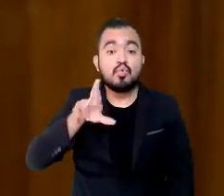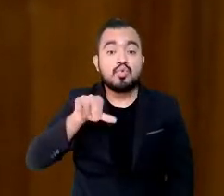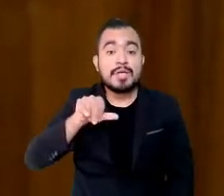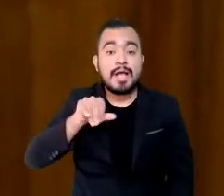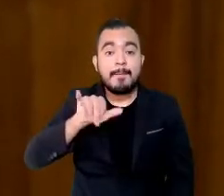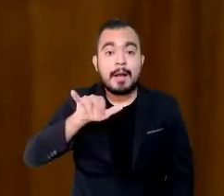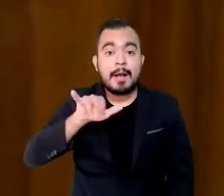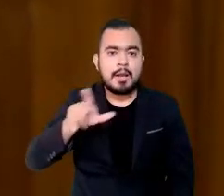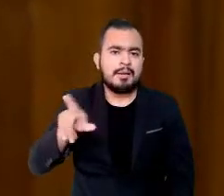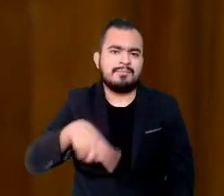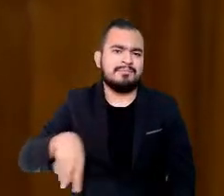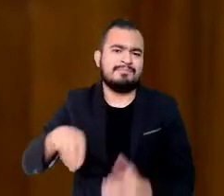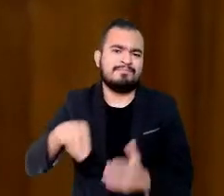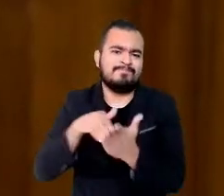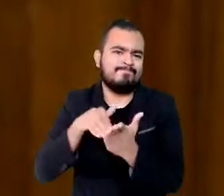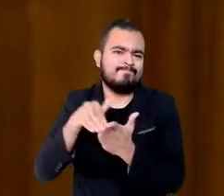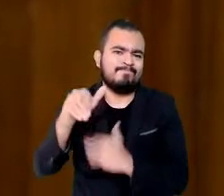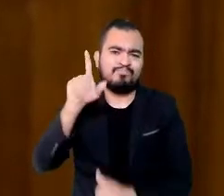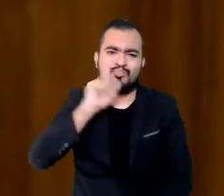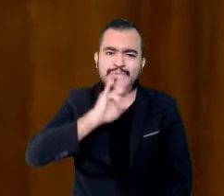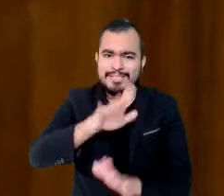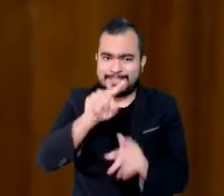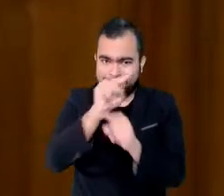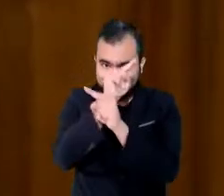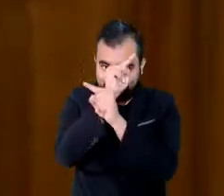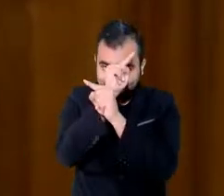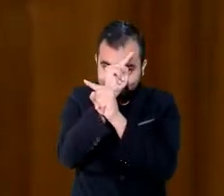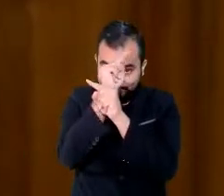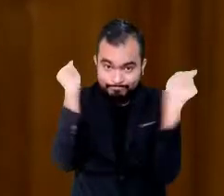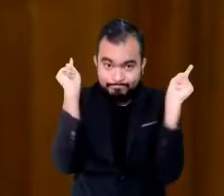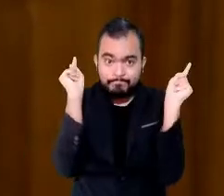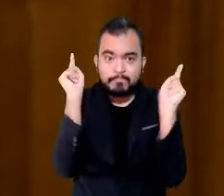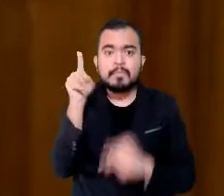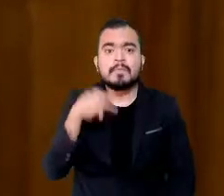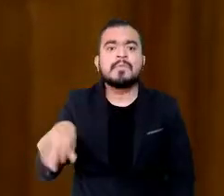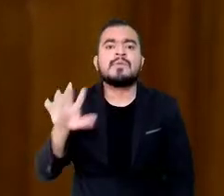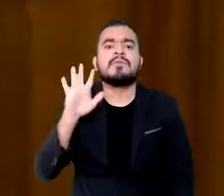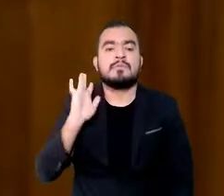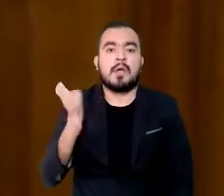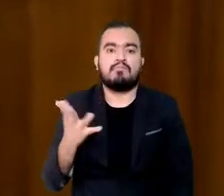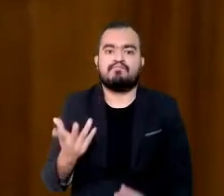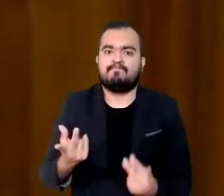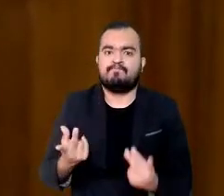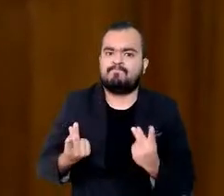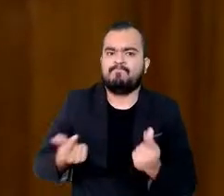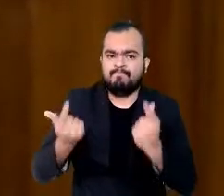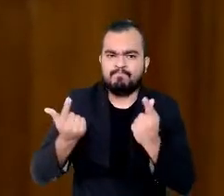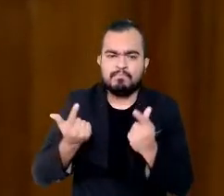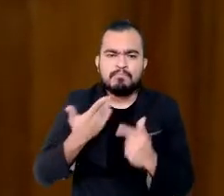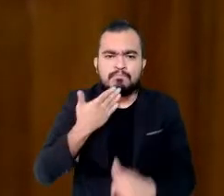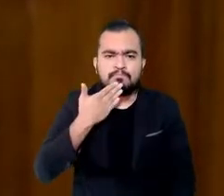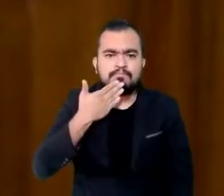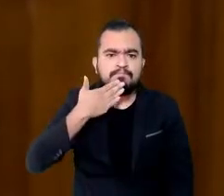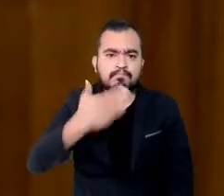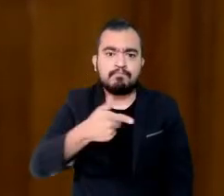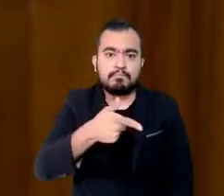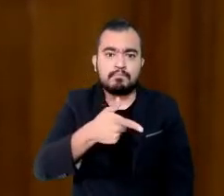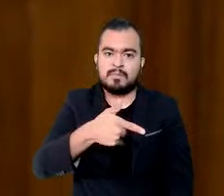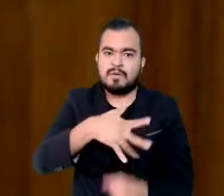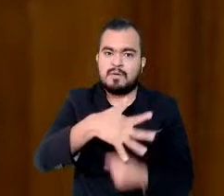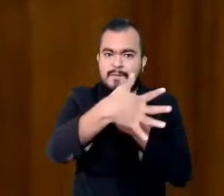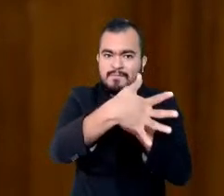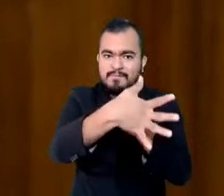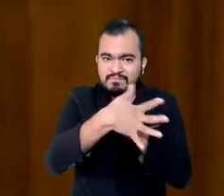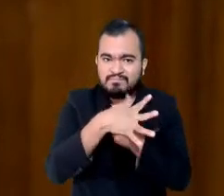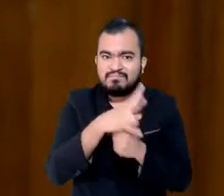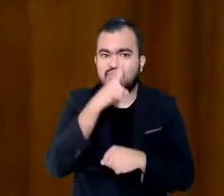millones de mujeres en el mundo que han reaccionado de manera impresionante frente a la violencia, frente a la opresión y